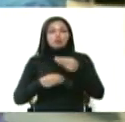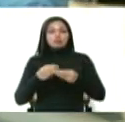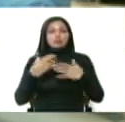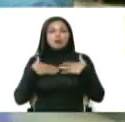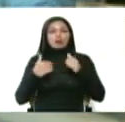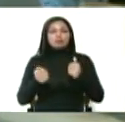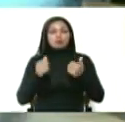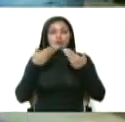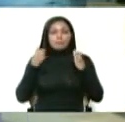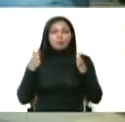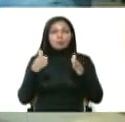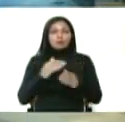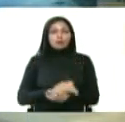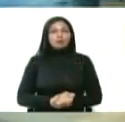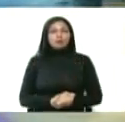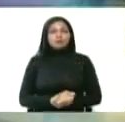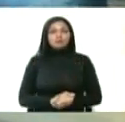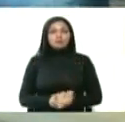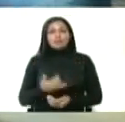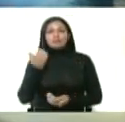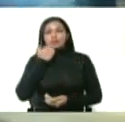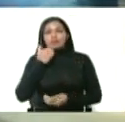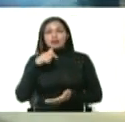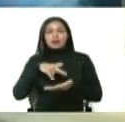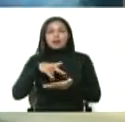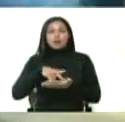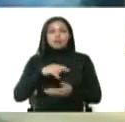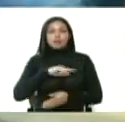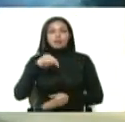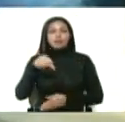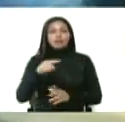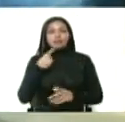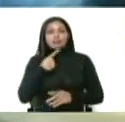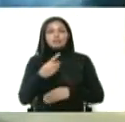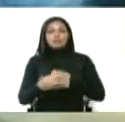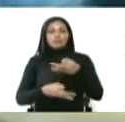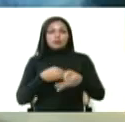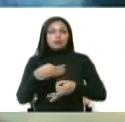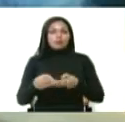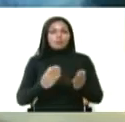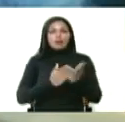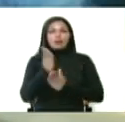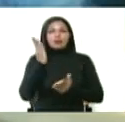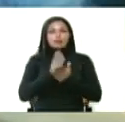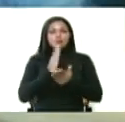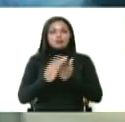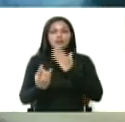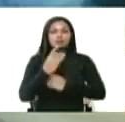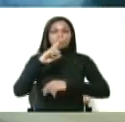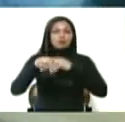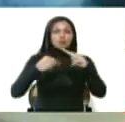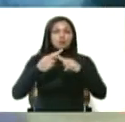salud pública carabobeña. Desde aquí le decimos, presidente, leales siempre.